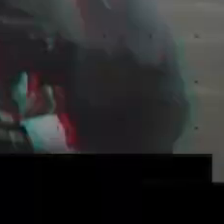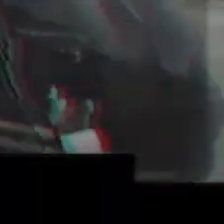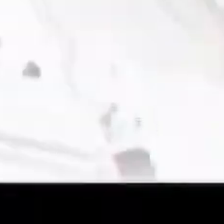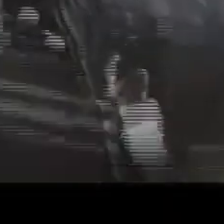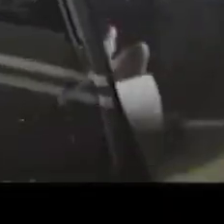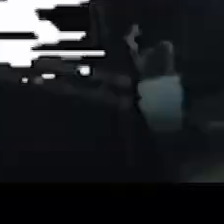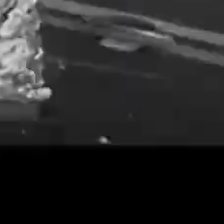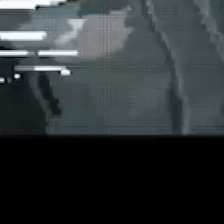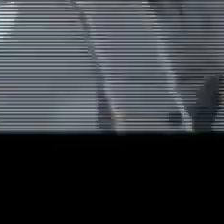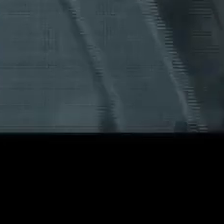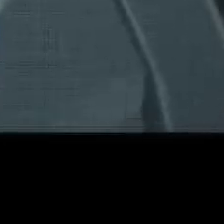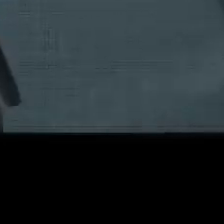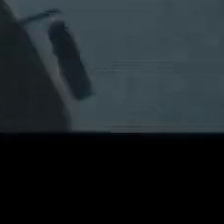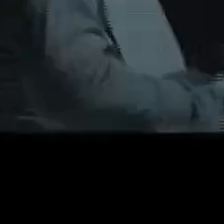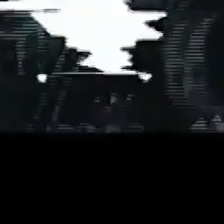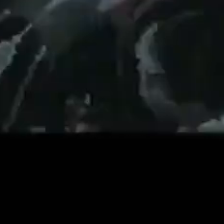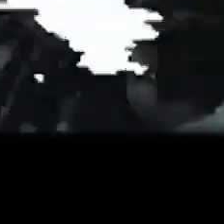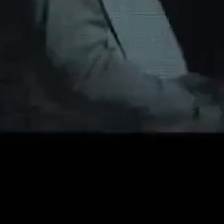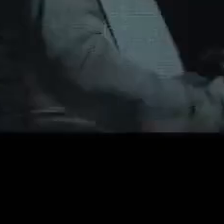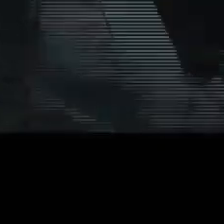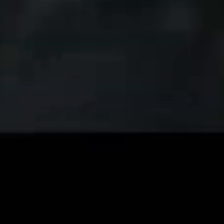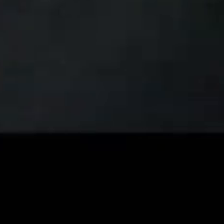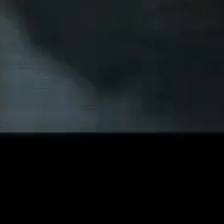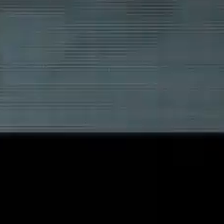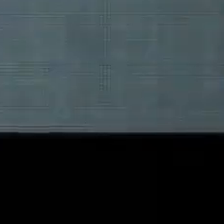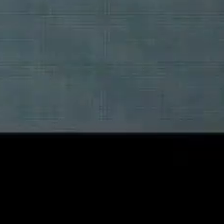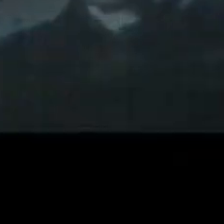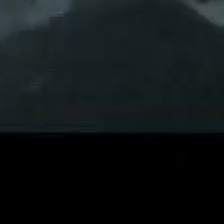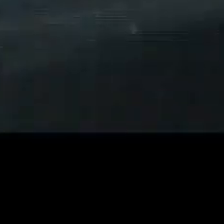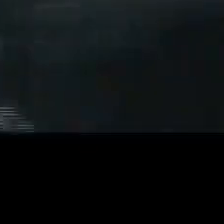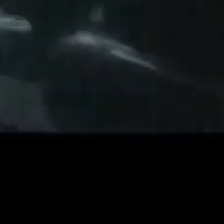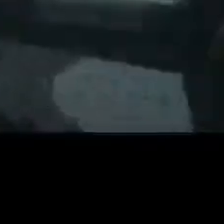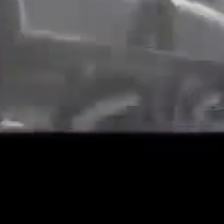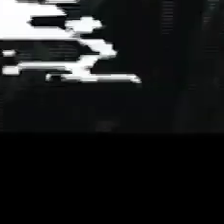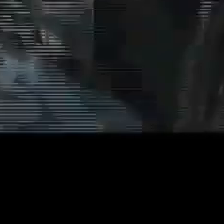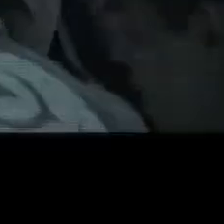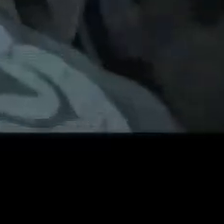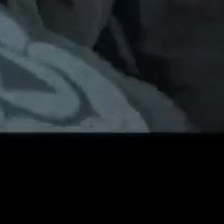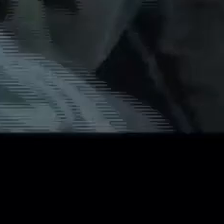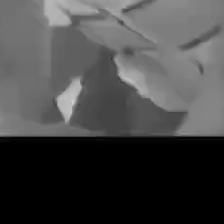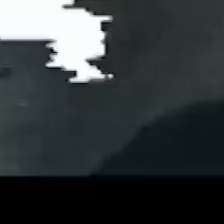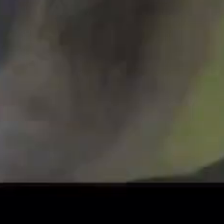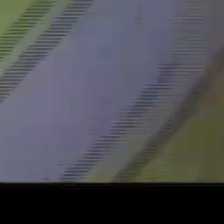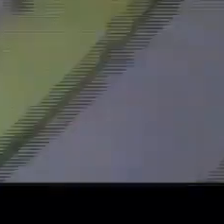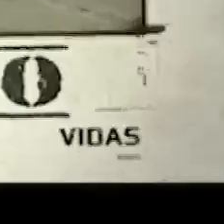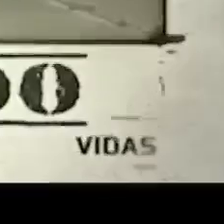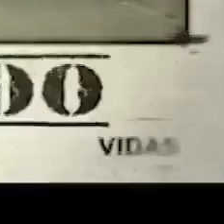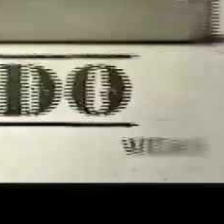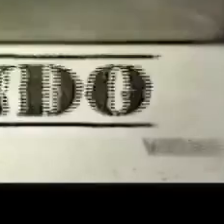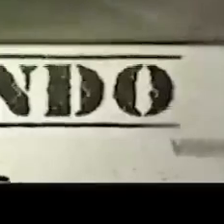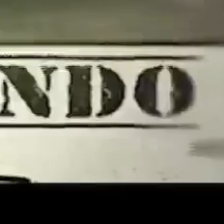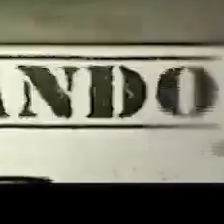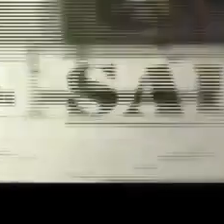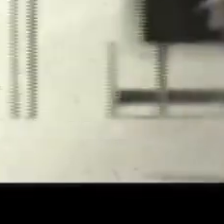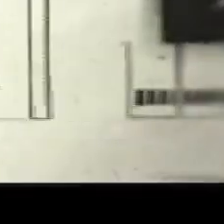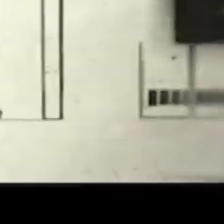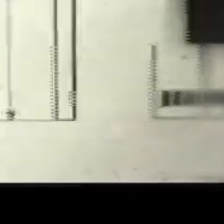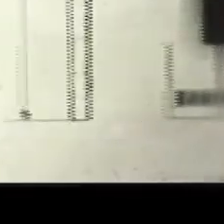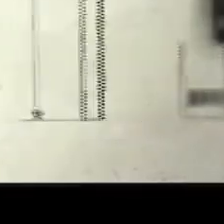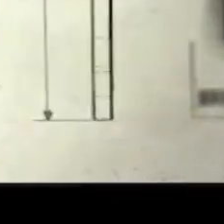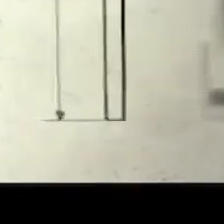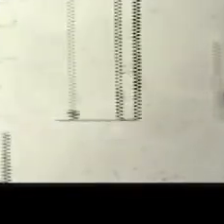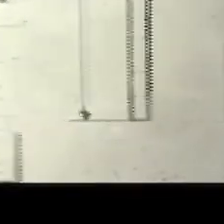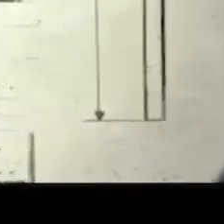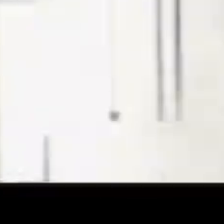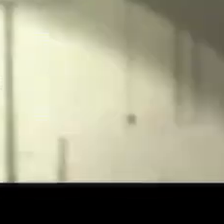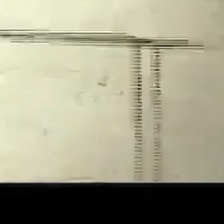de respuesta que la ciudadanía requiera. Héroes Anónimos. Los sábados a las